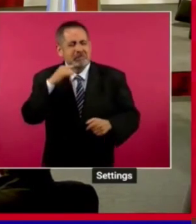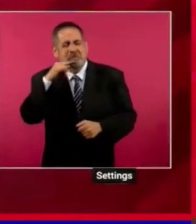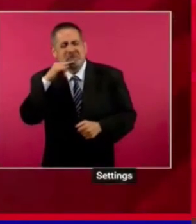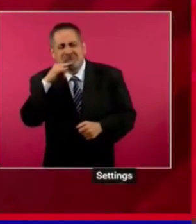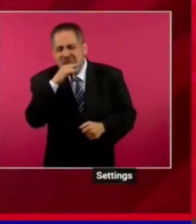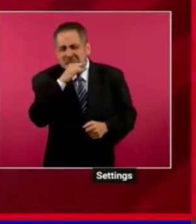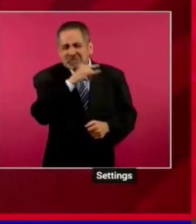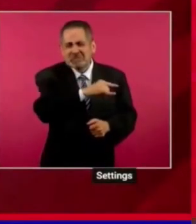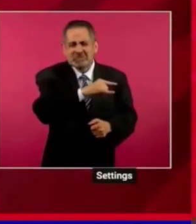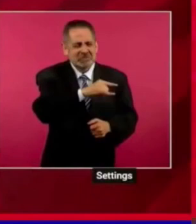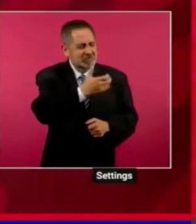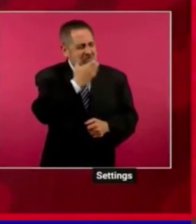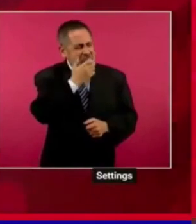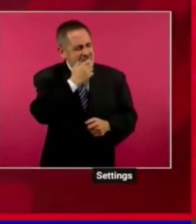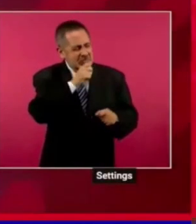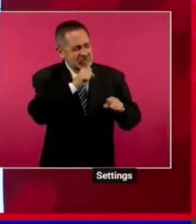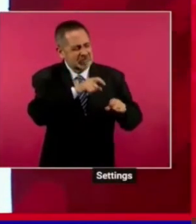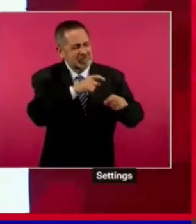hipócritas conservadores, ¿no?,